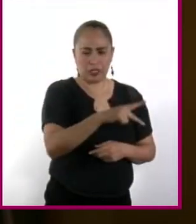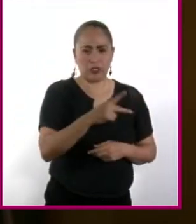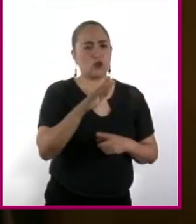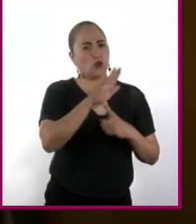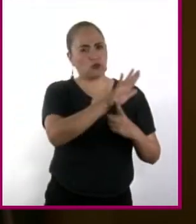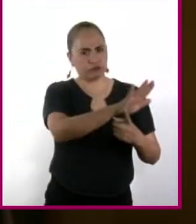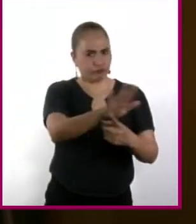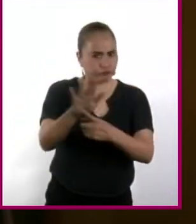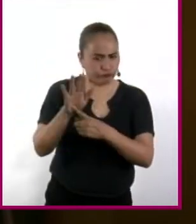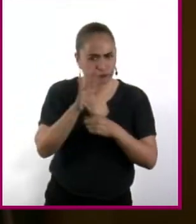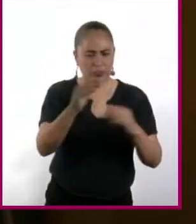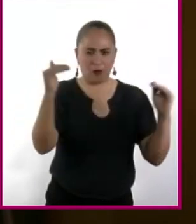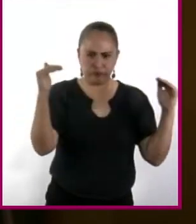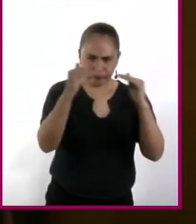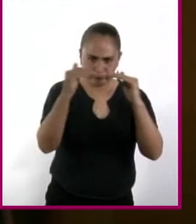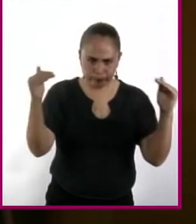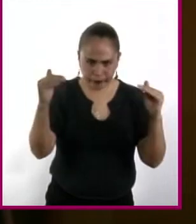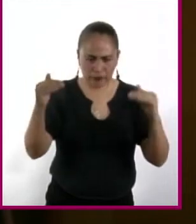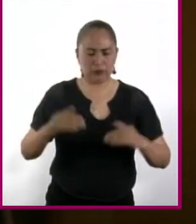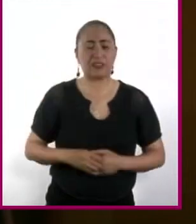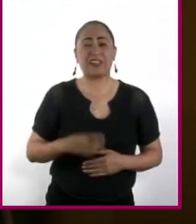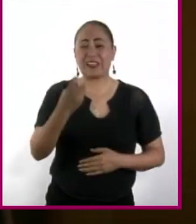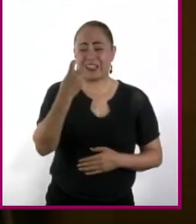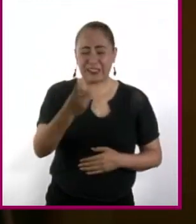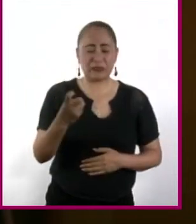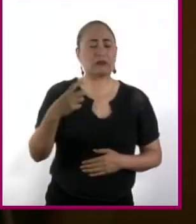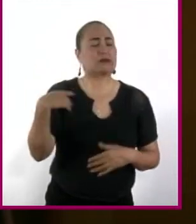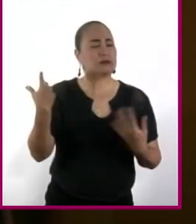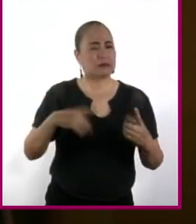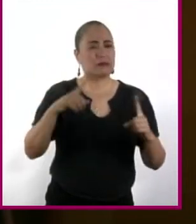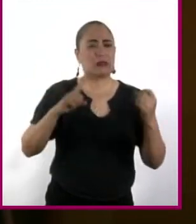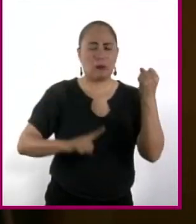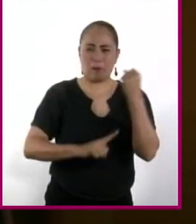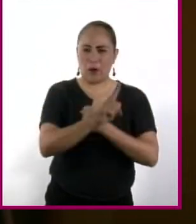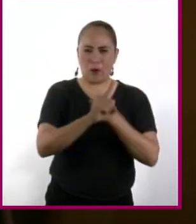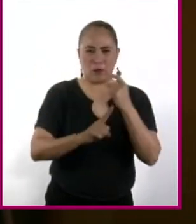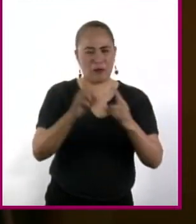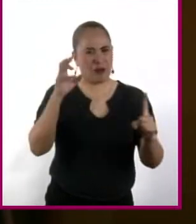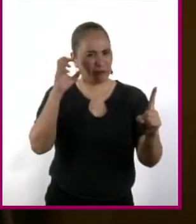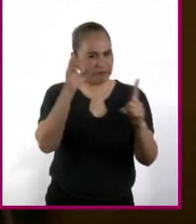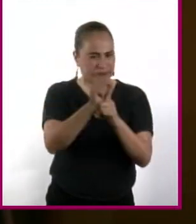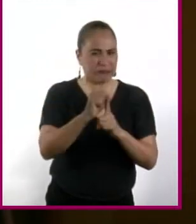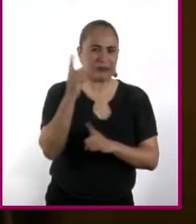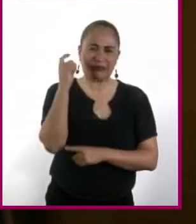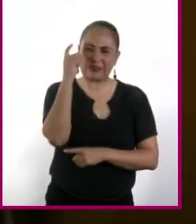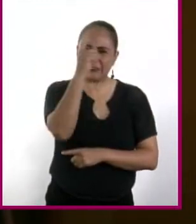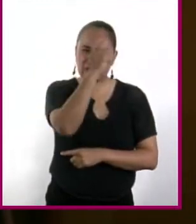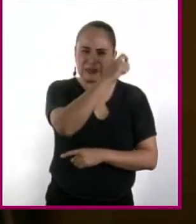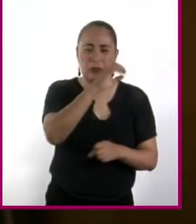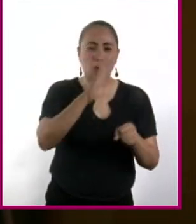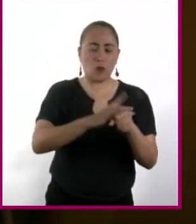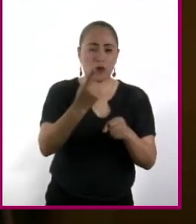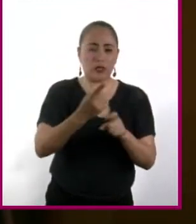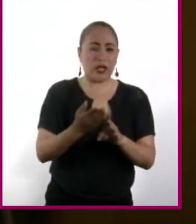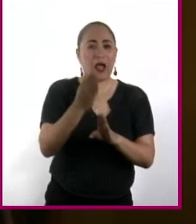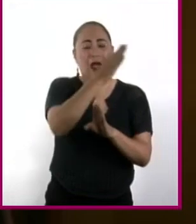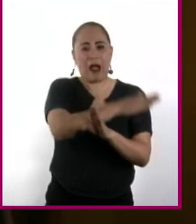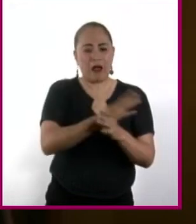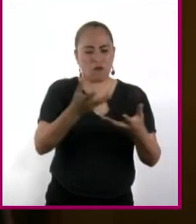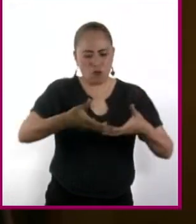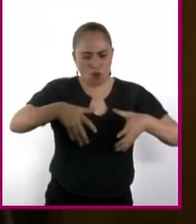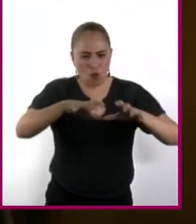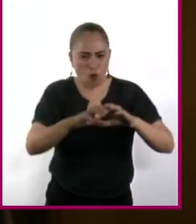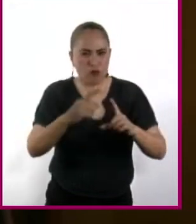conjunto. Este es un desafío aún mayor si se consideran los retos relacionados con el cambio